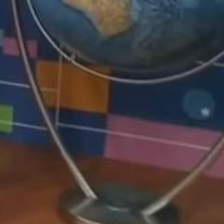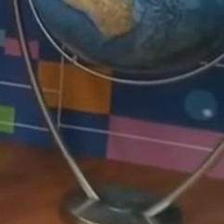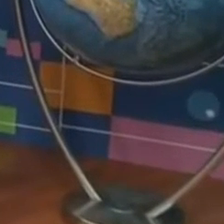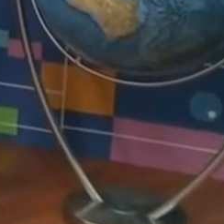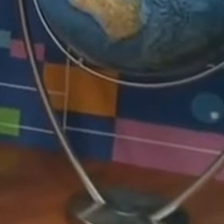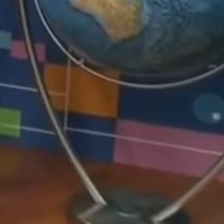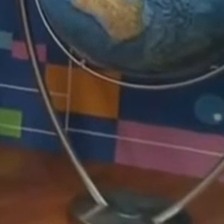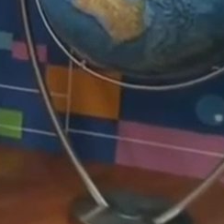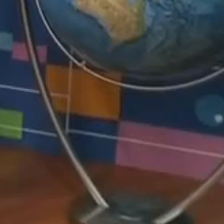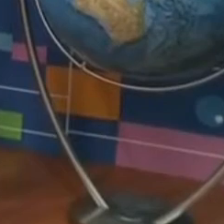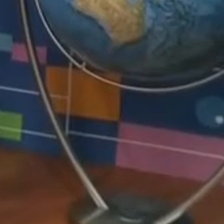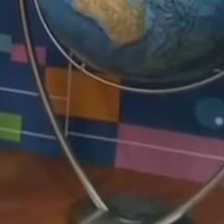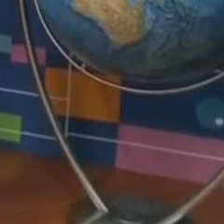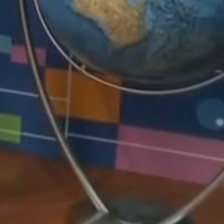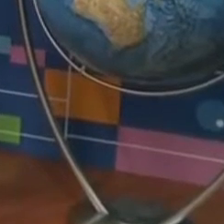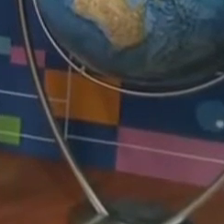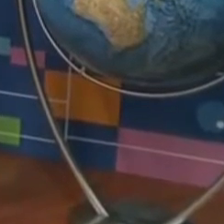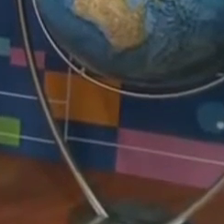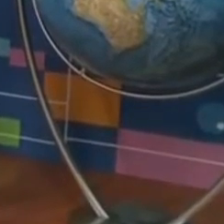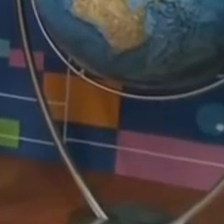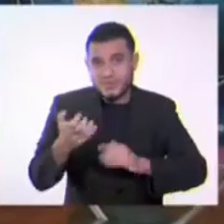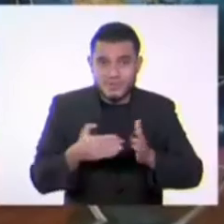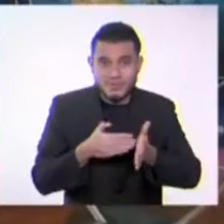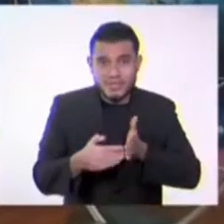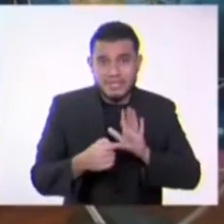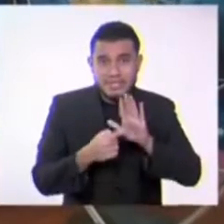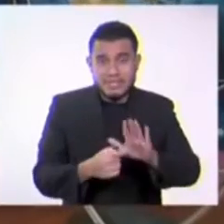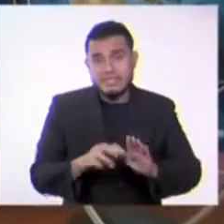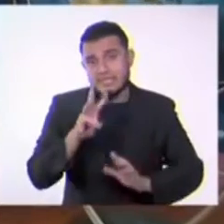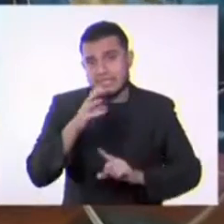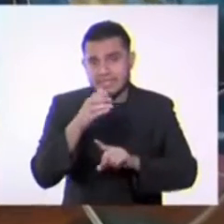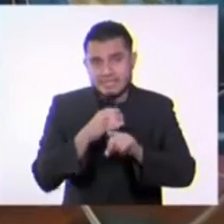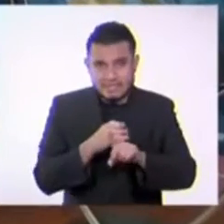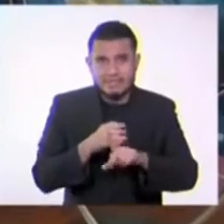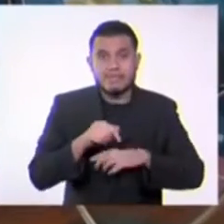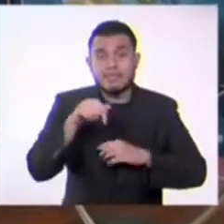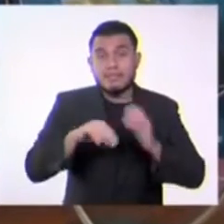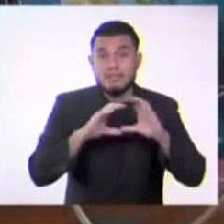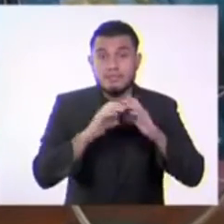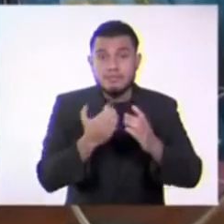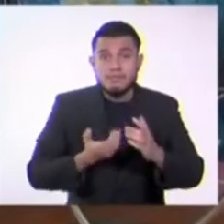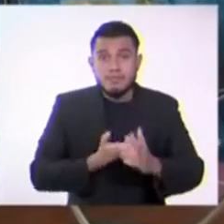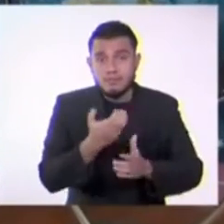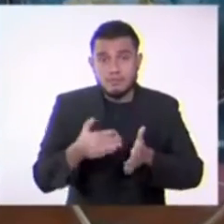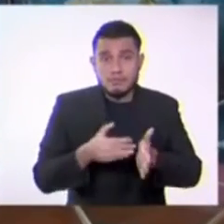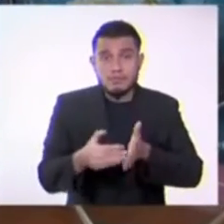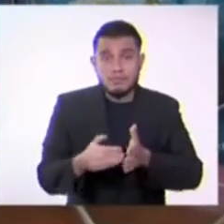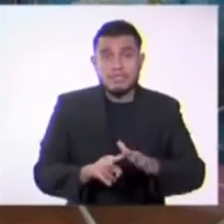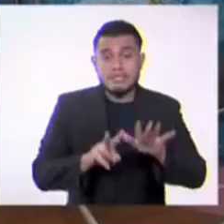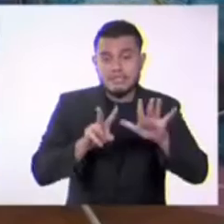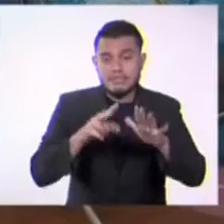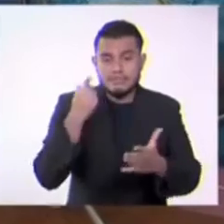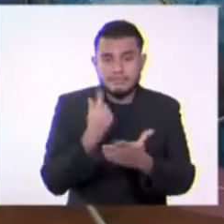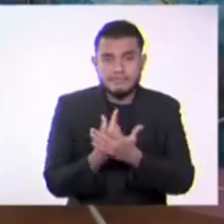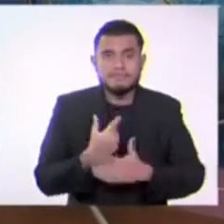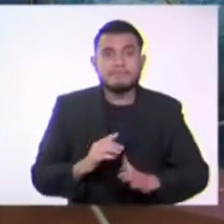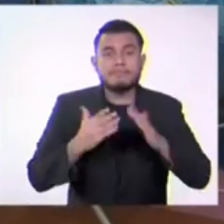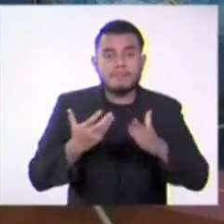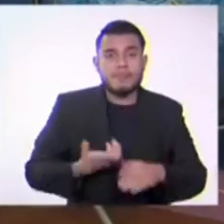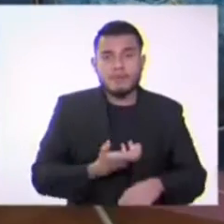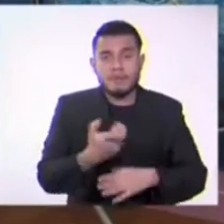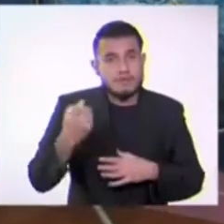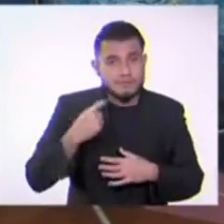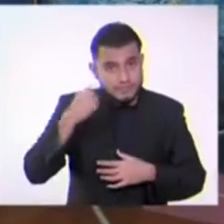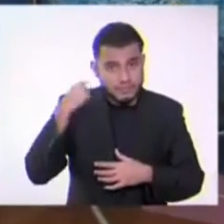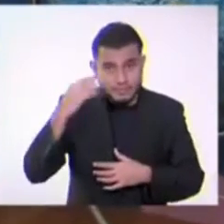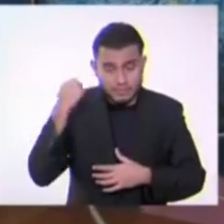Bienvenidos, iniciamos ese bloque destinado para tercer ciclo. La clase que vamos a iniciar es séptimo grado para todos los alumnos